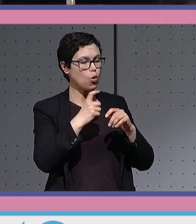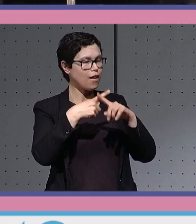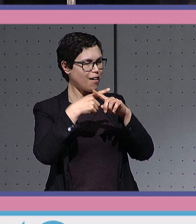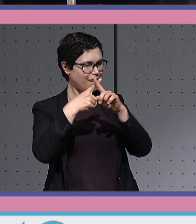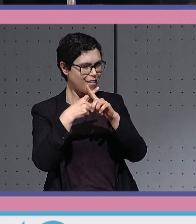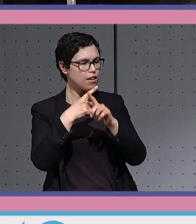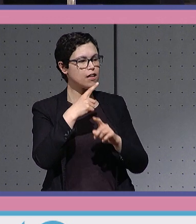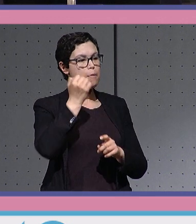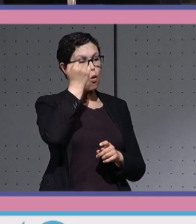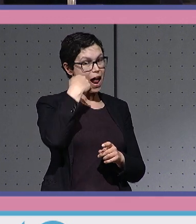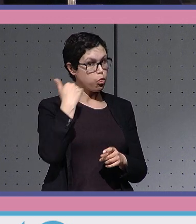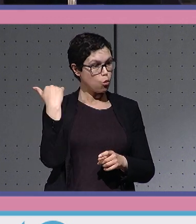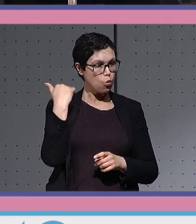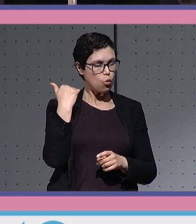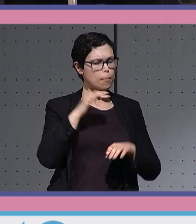en violeta, pues,